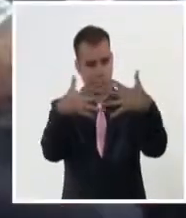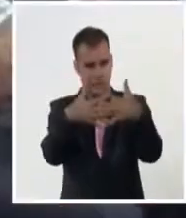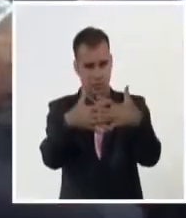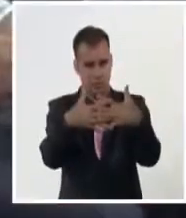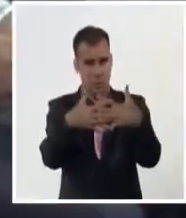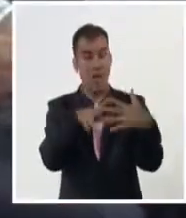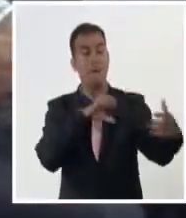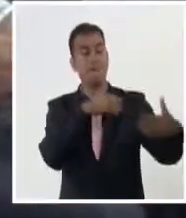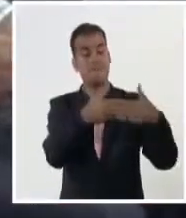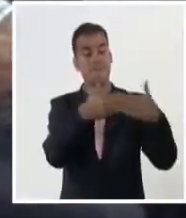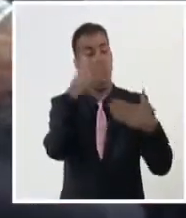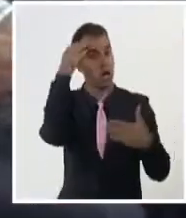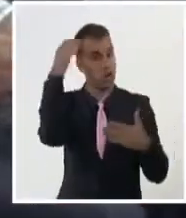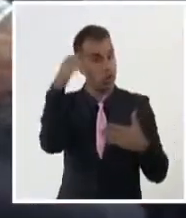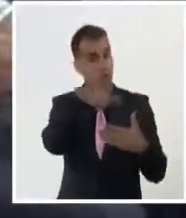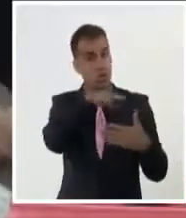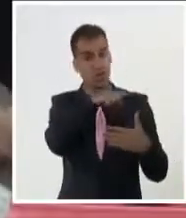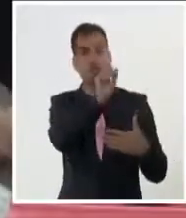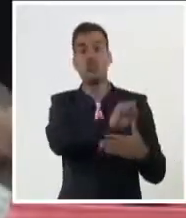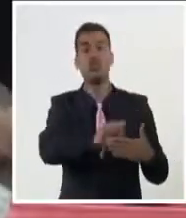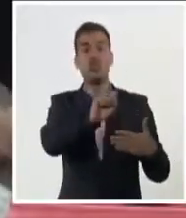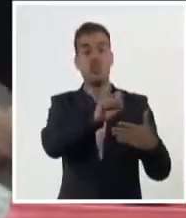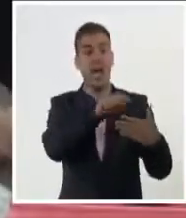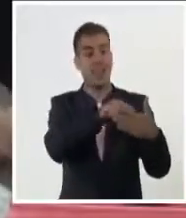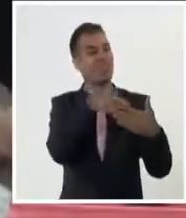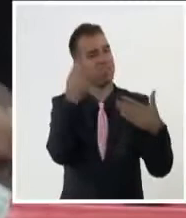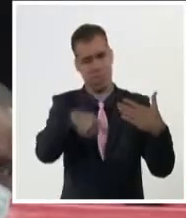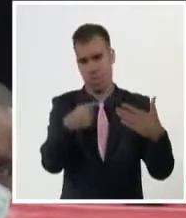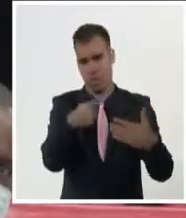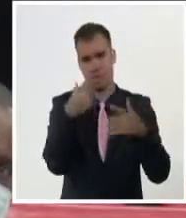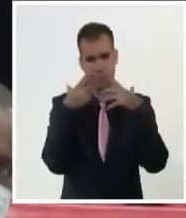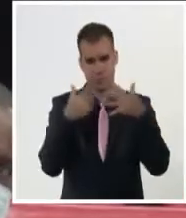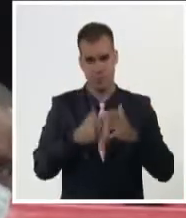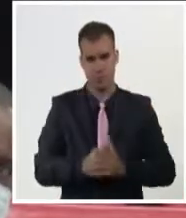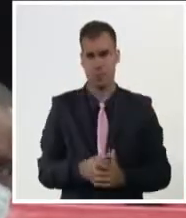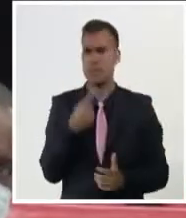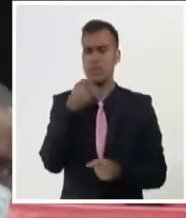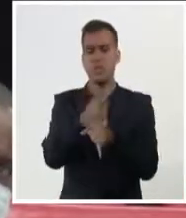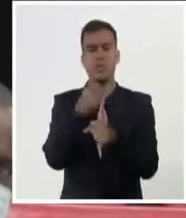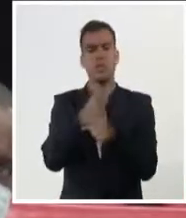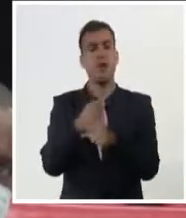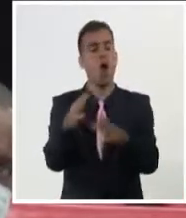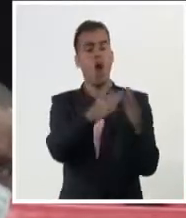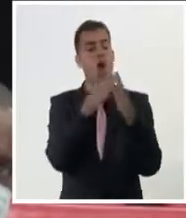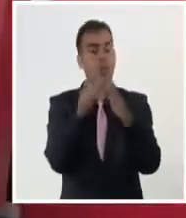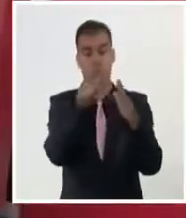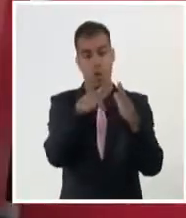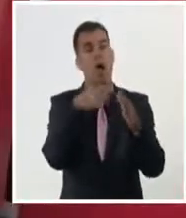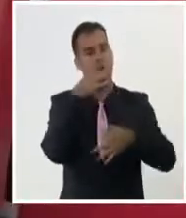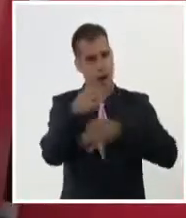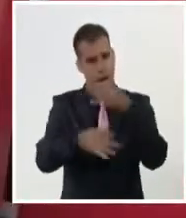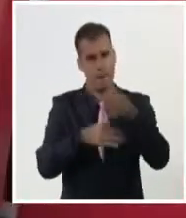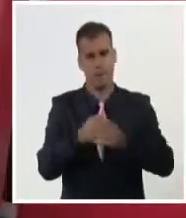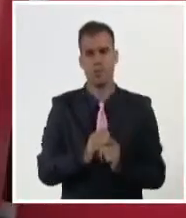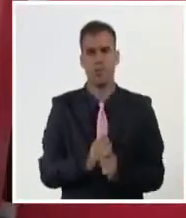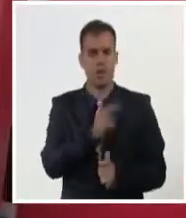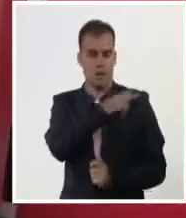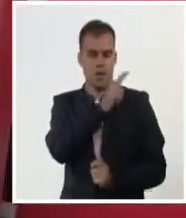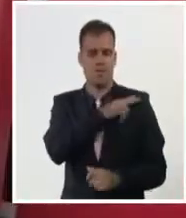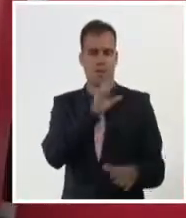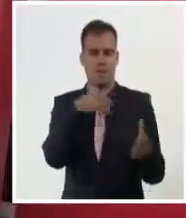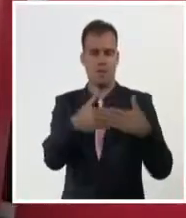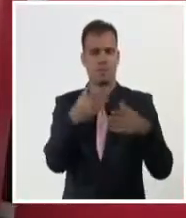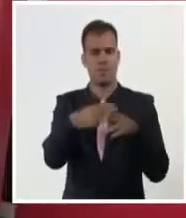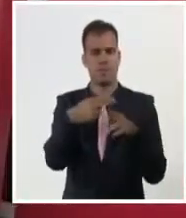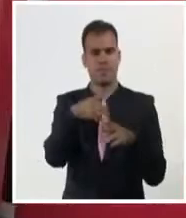fuerte. Sobre el trabajo en los barrios también se habló en la reunión. El director general de la empresa Cinesoft, Iván Barreto, significó que la reanimación